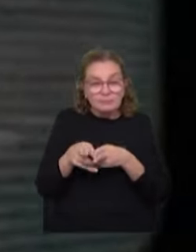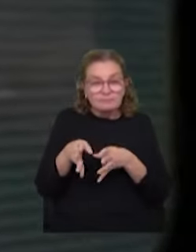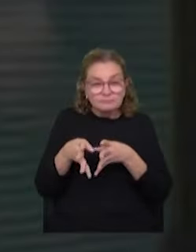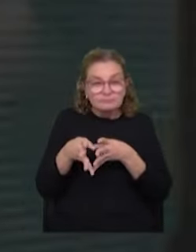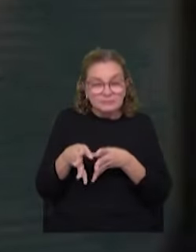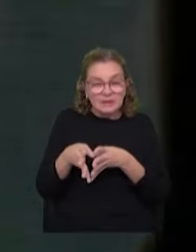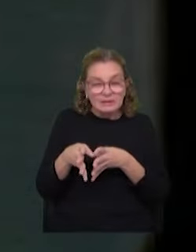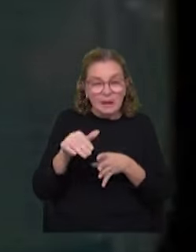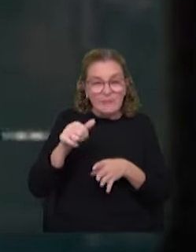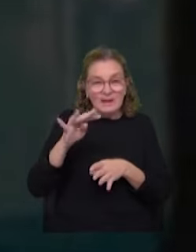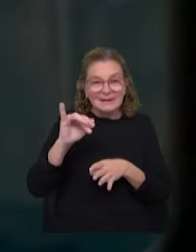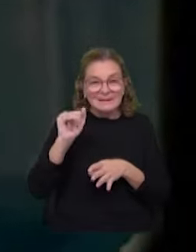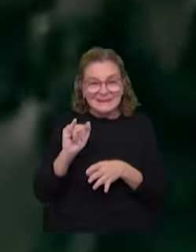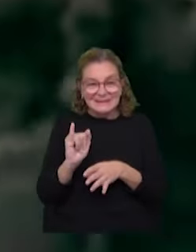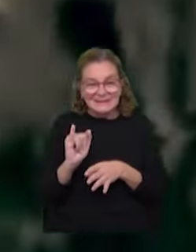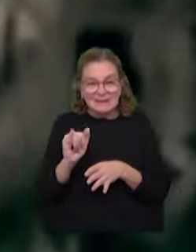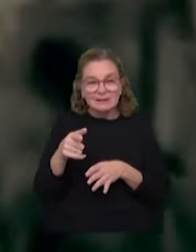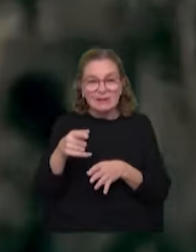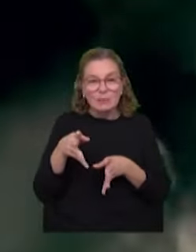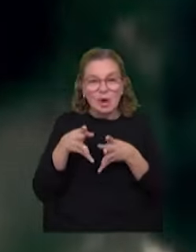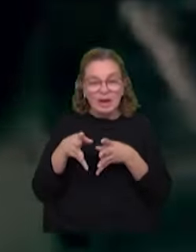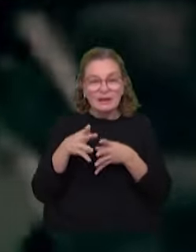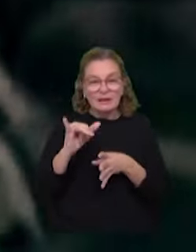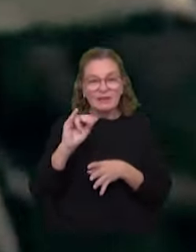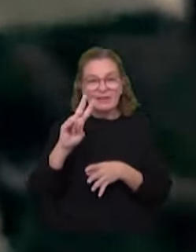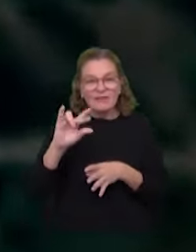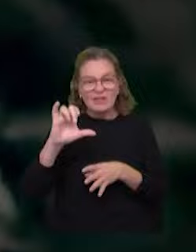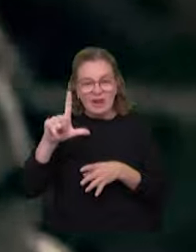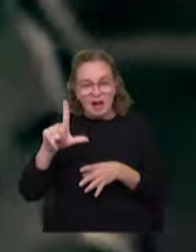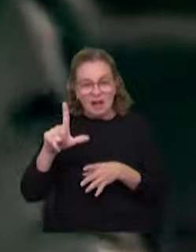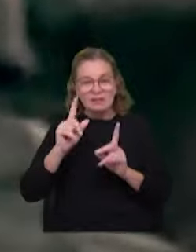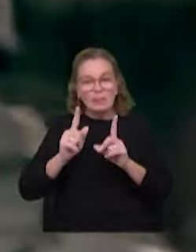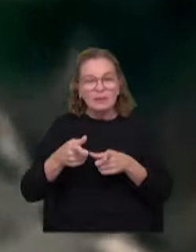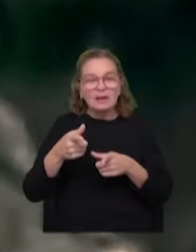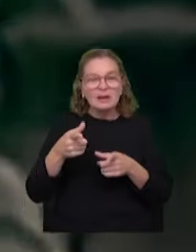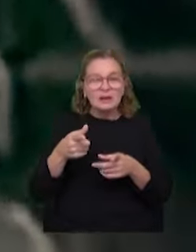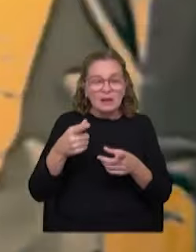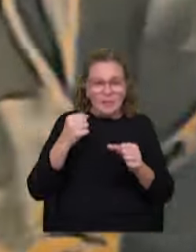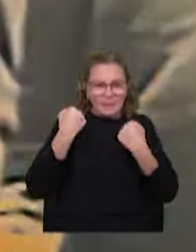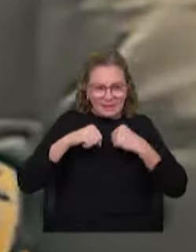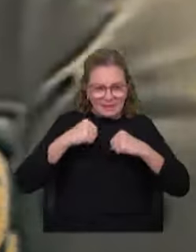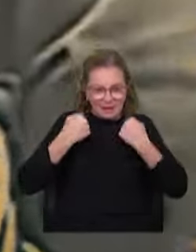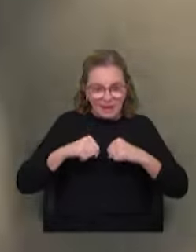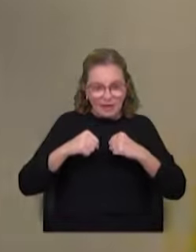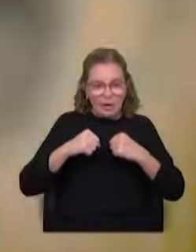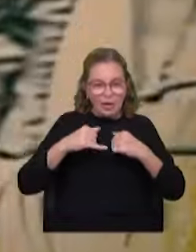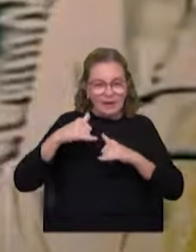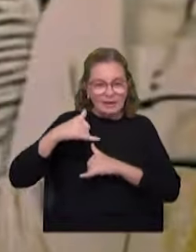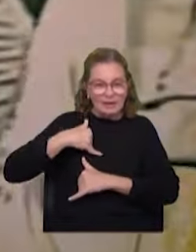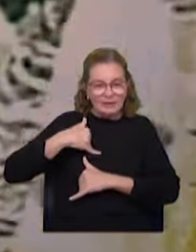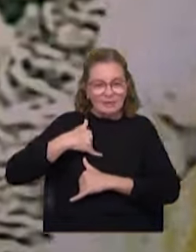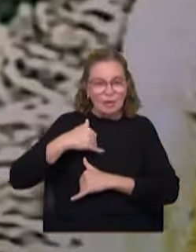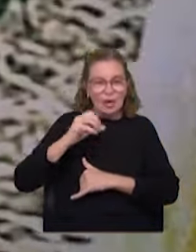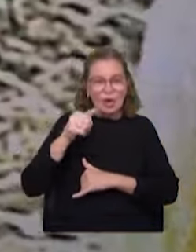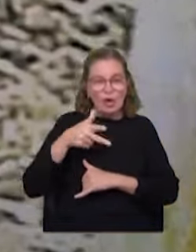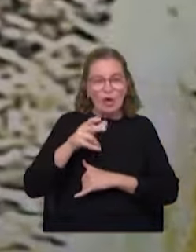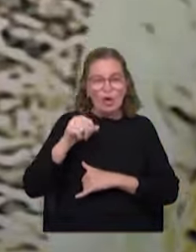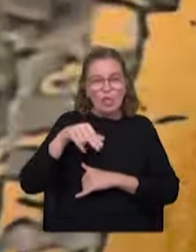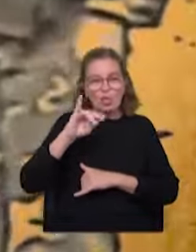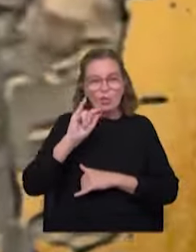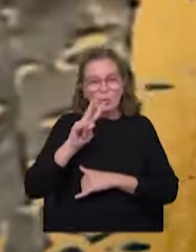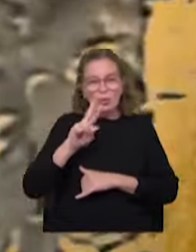Martí para la liberación nacional y la guerra civil que comenzaba también entrenaron en el campo de batalla a los ejércitos de Honduras y Guatemala países que